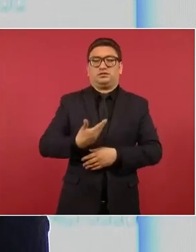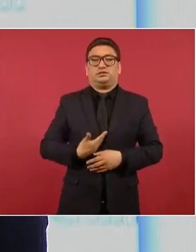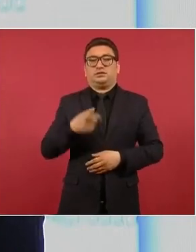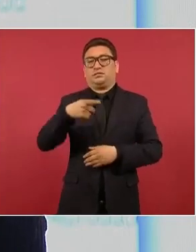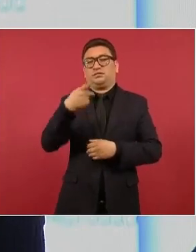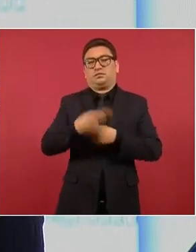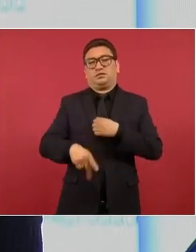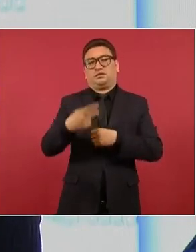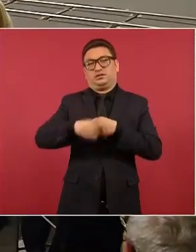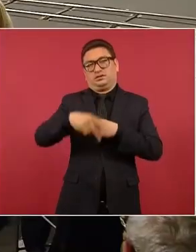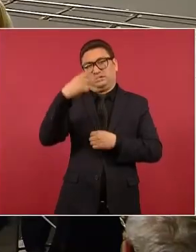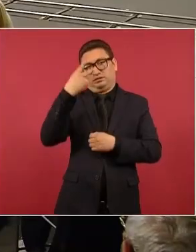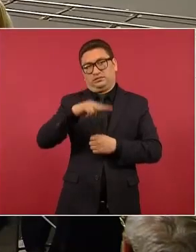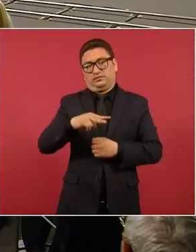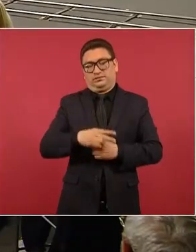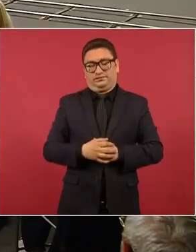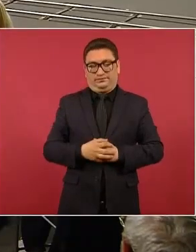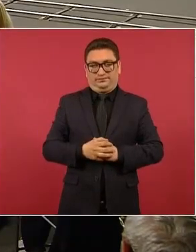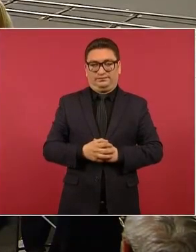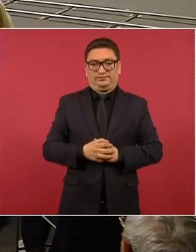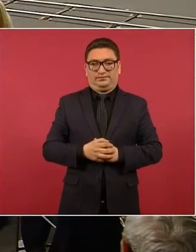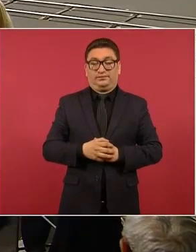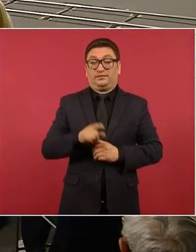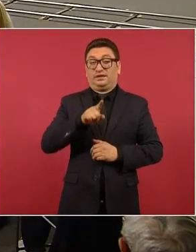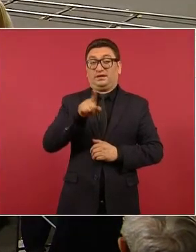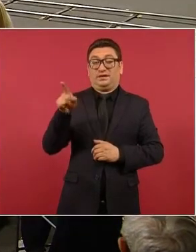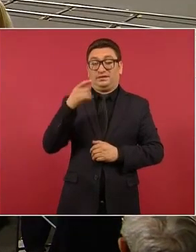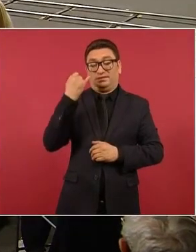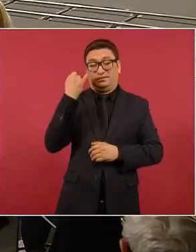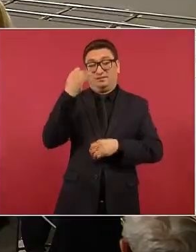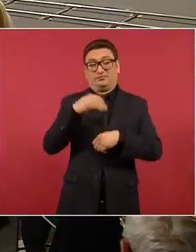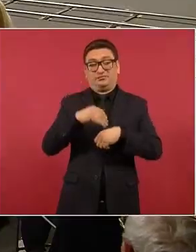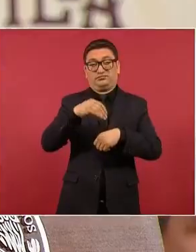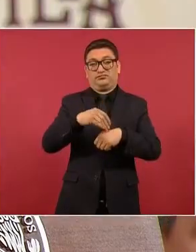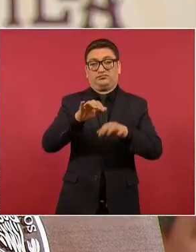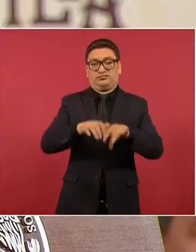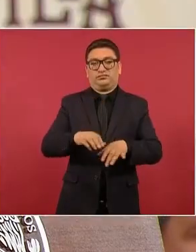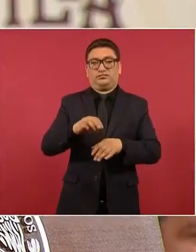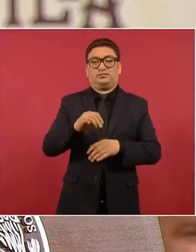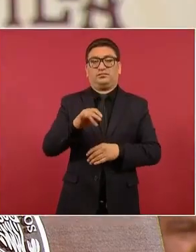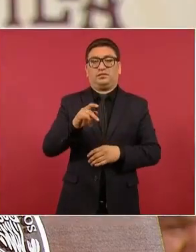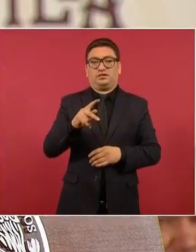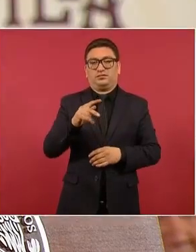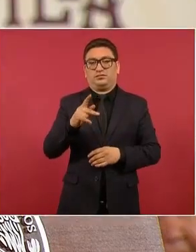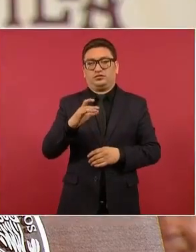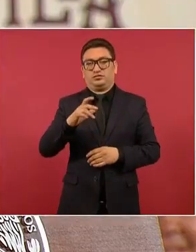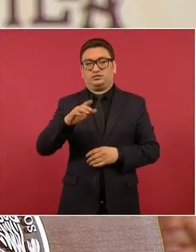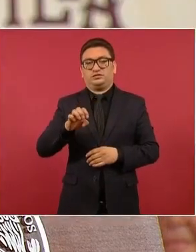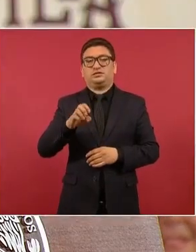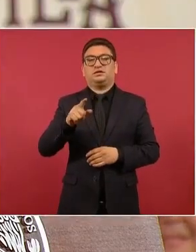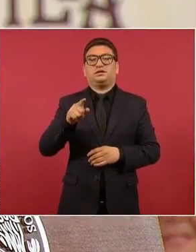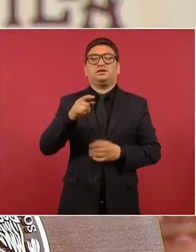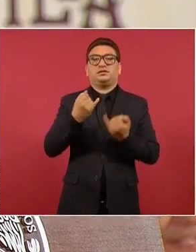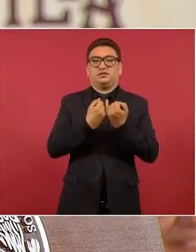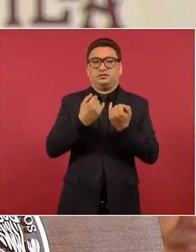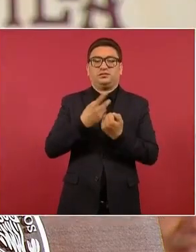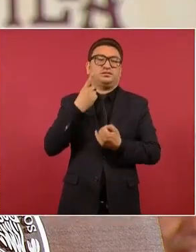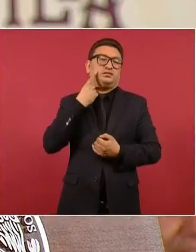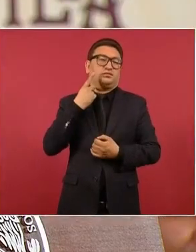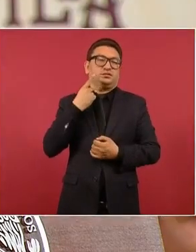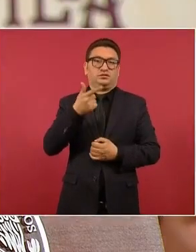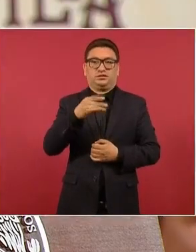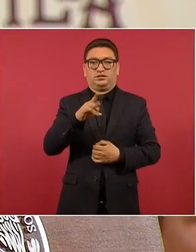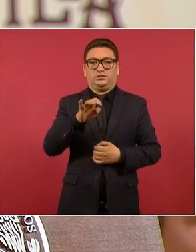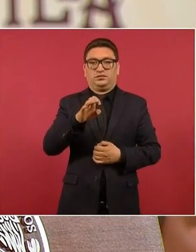peligro para México. A ellos le siguieron, por supuesto, Marieto Ponce, así como el diputado